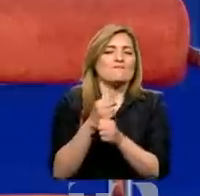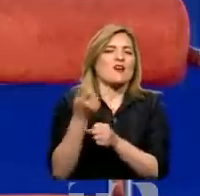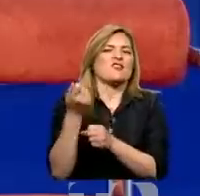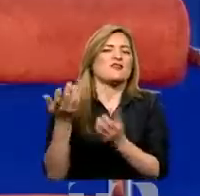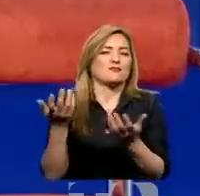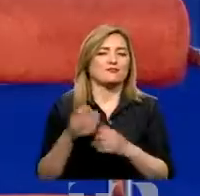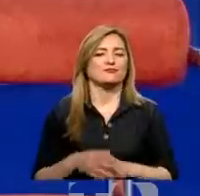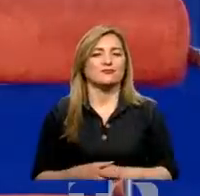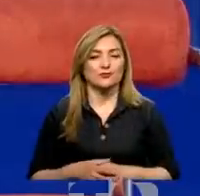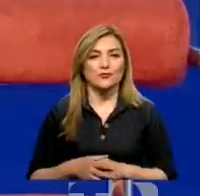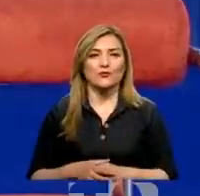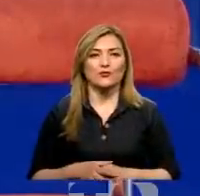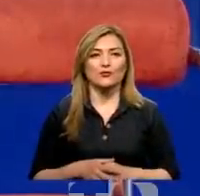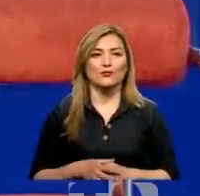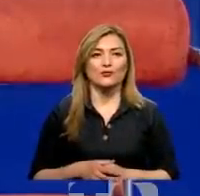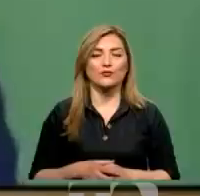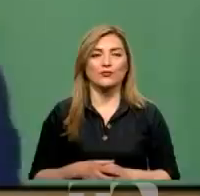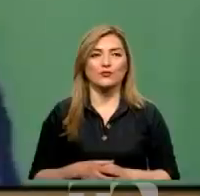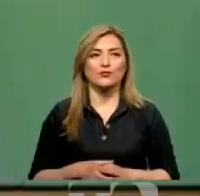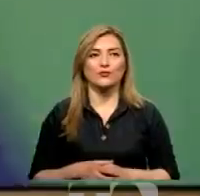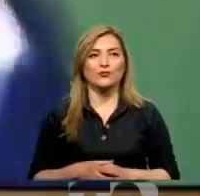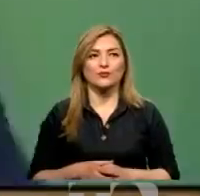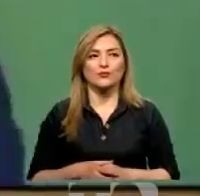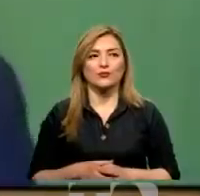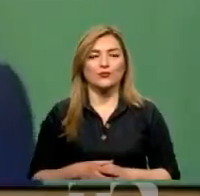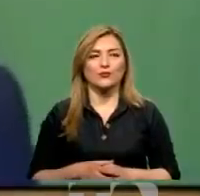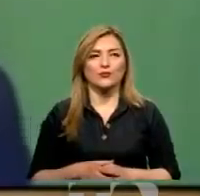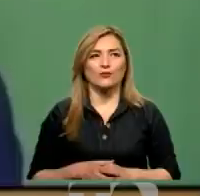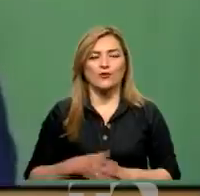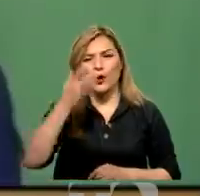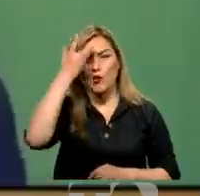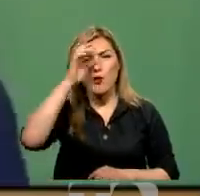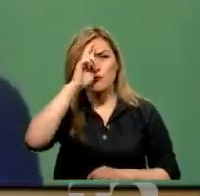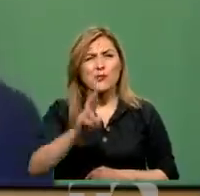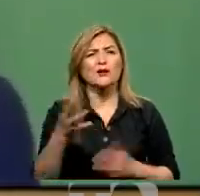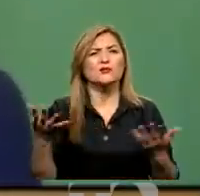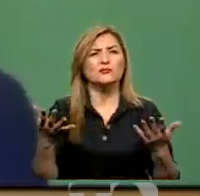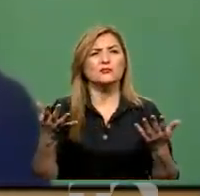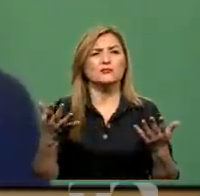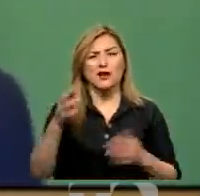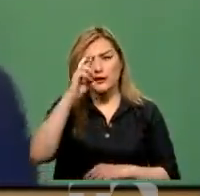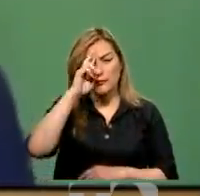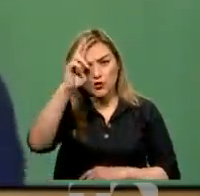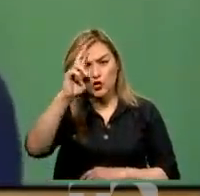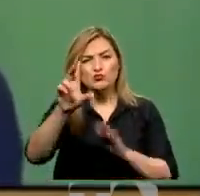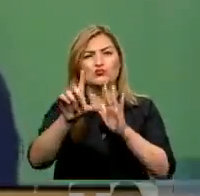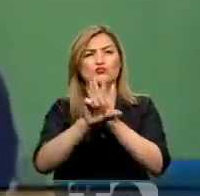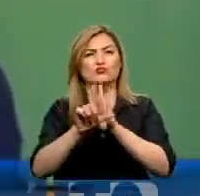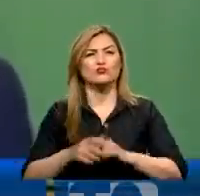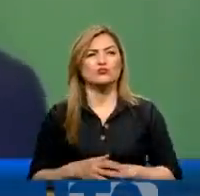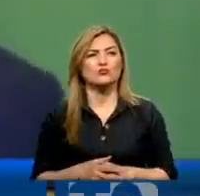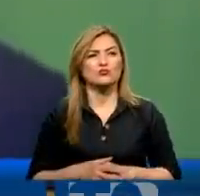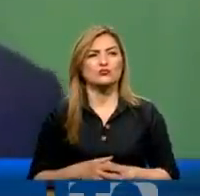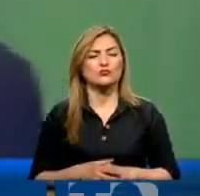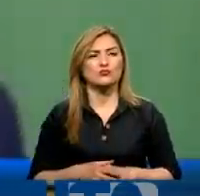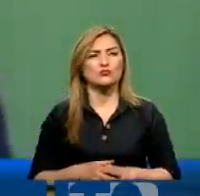un intento de cambiar la ley. ¿Por qué no respeta? ¡No respetuoso de la ley! ley. Y a respetar al pleno